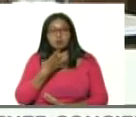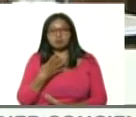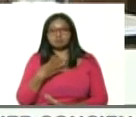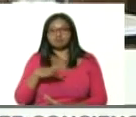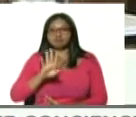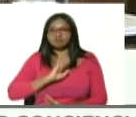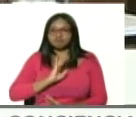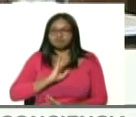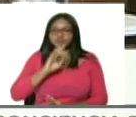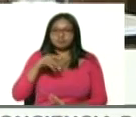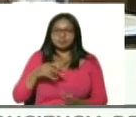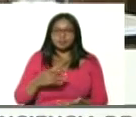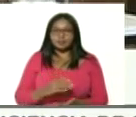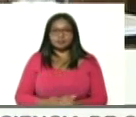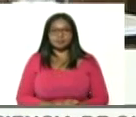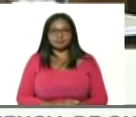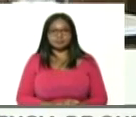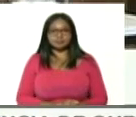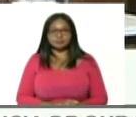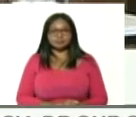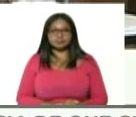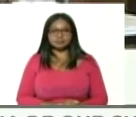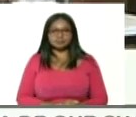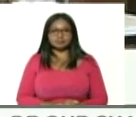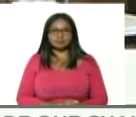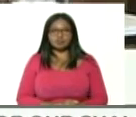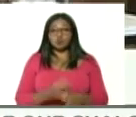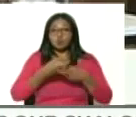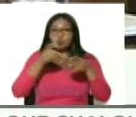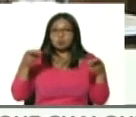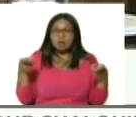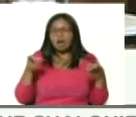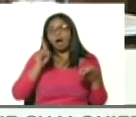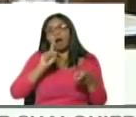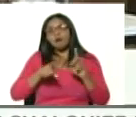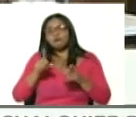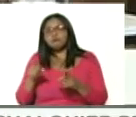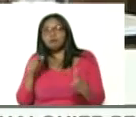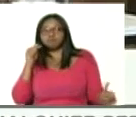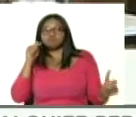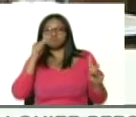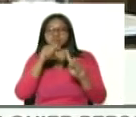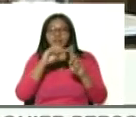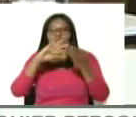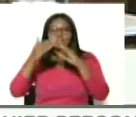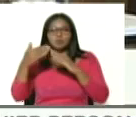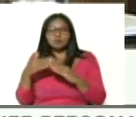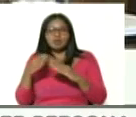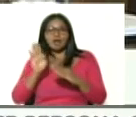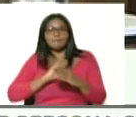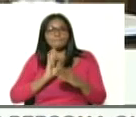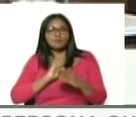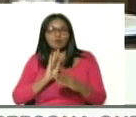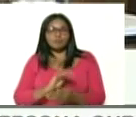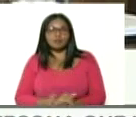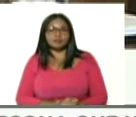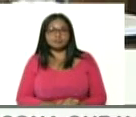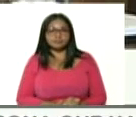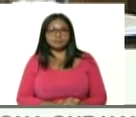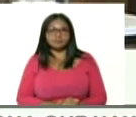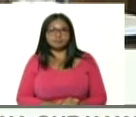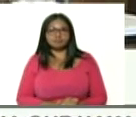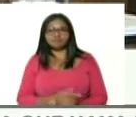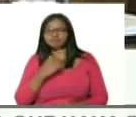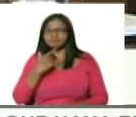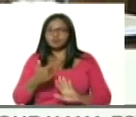particulares. Y en general, bueno, hay retos comunes de las comunidades, ¿verdad? Valga la